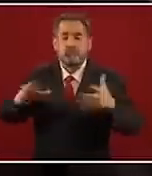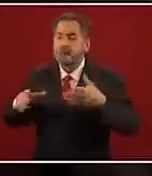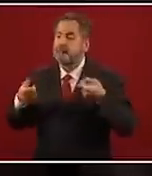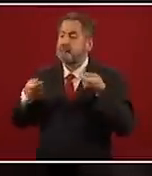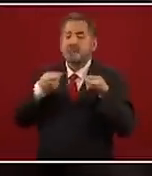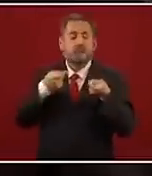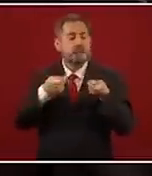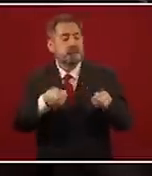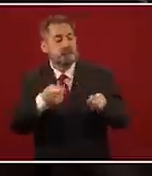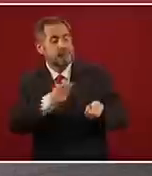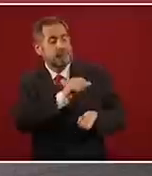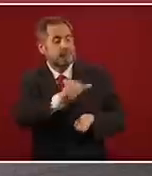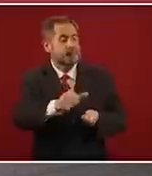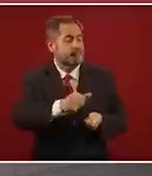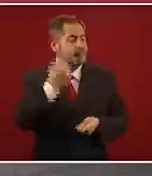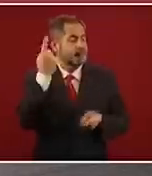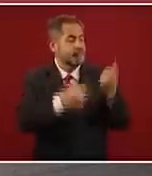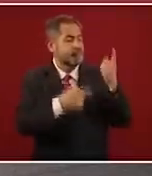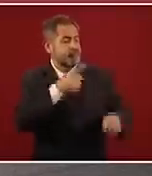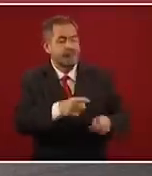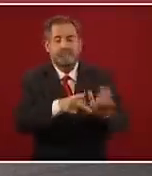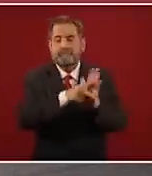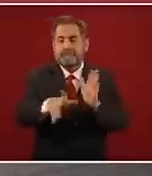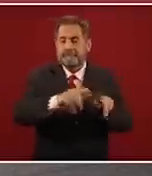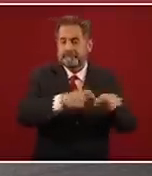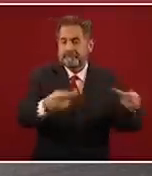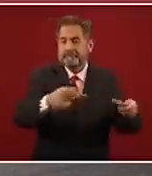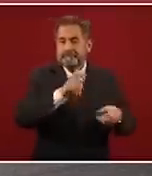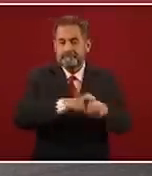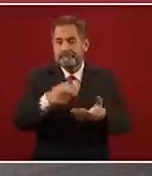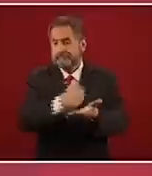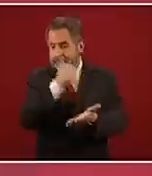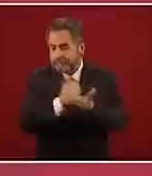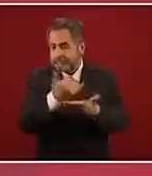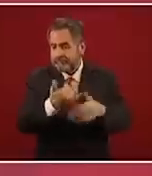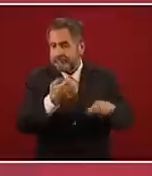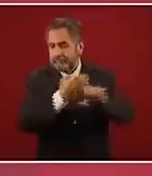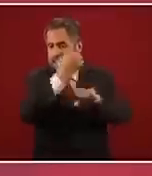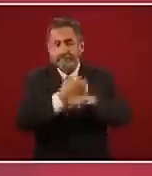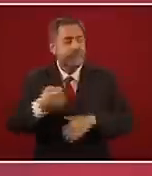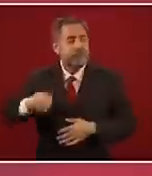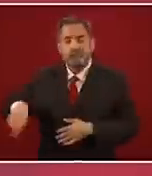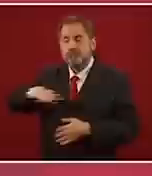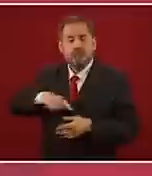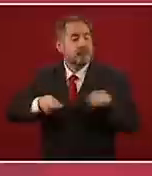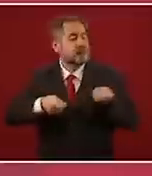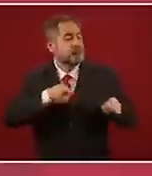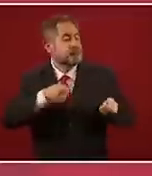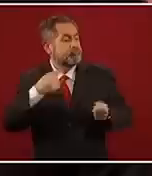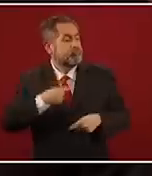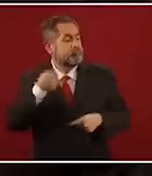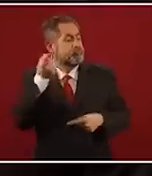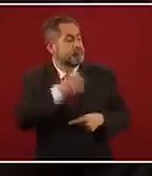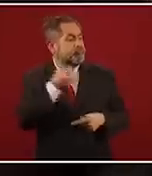manejamos a los principales periódicos de la capital y de los estados. Nosotros formamos la opinión